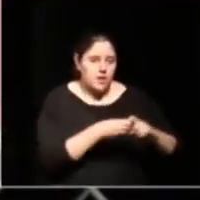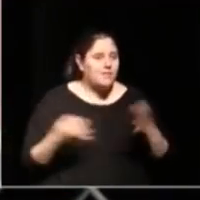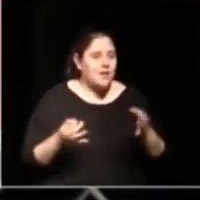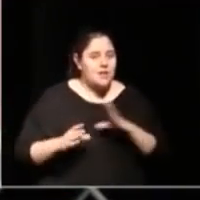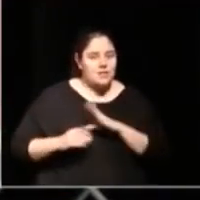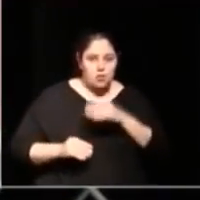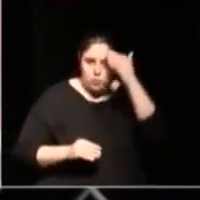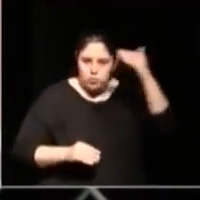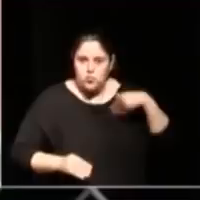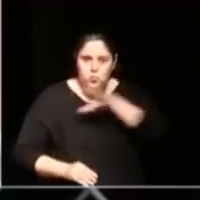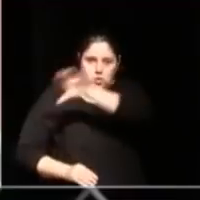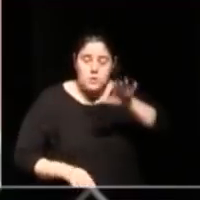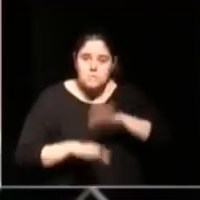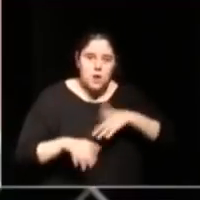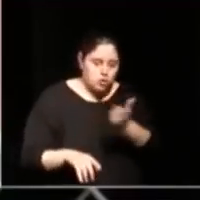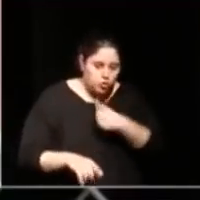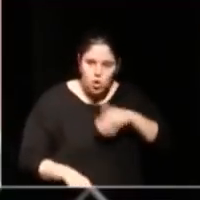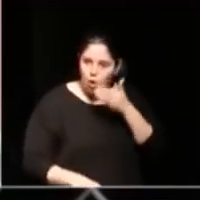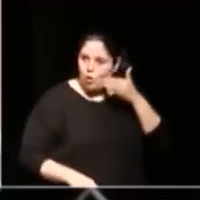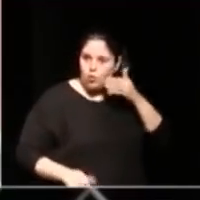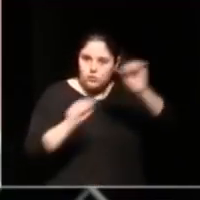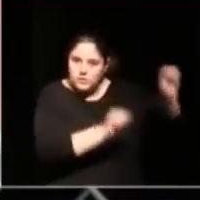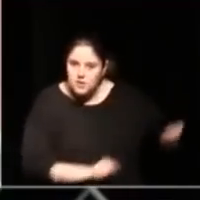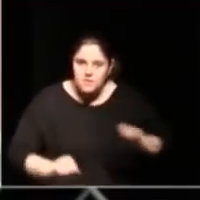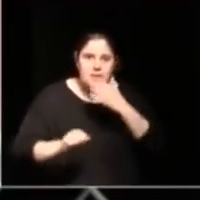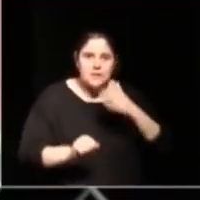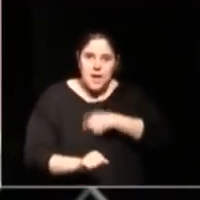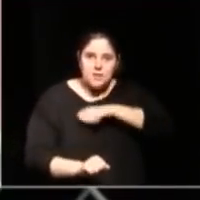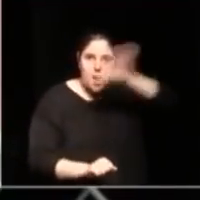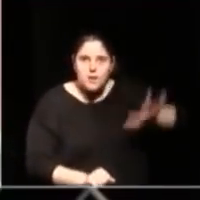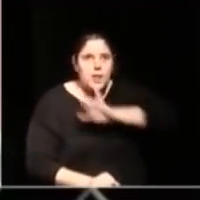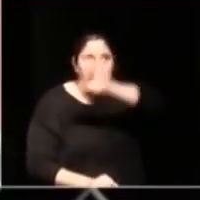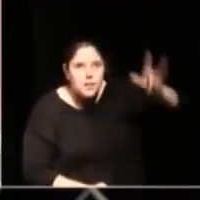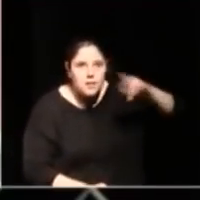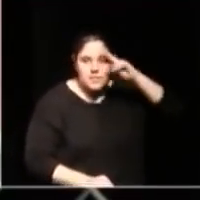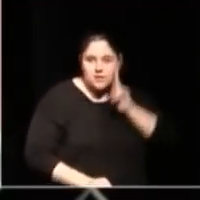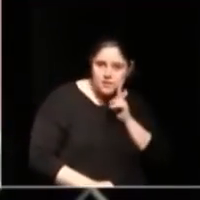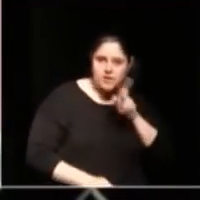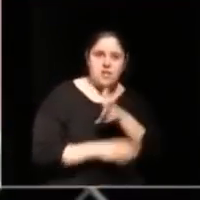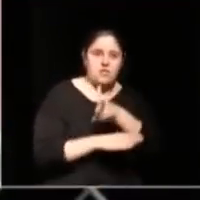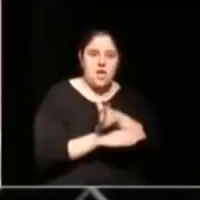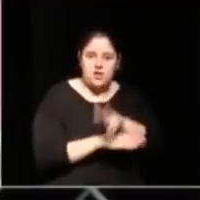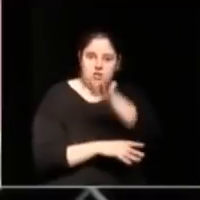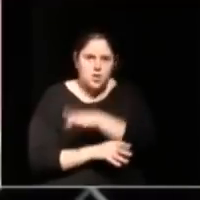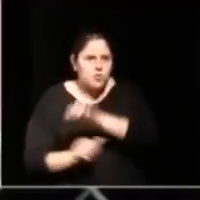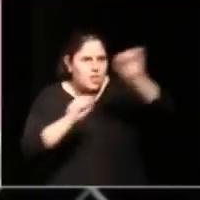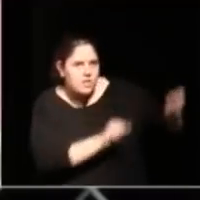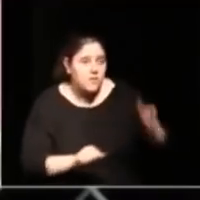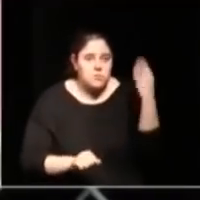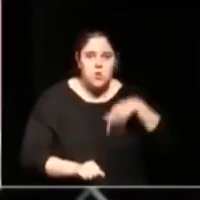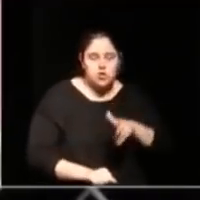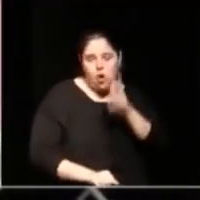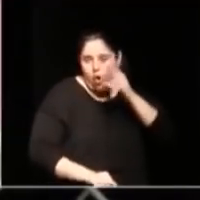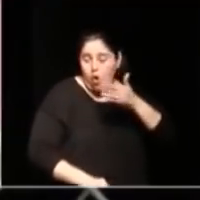pueblos y que es un orgullo para nosotros defender en cada rincón de España la dignidad y los derechos de Cataluña. Es un